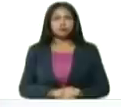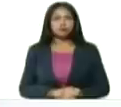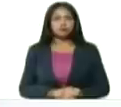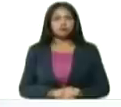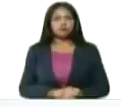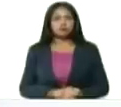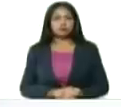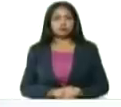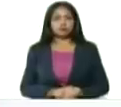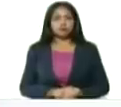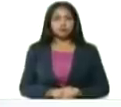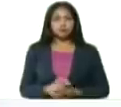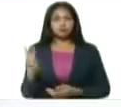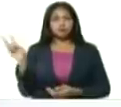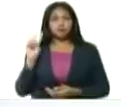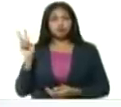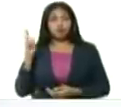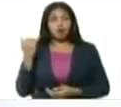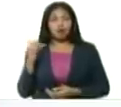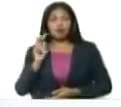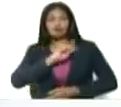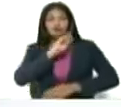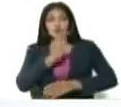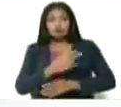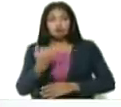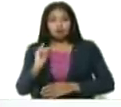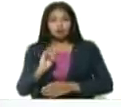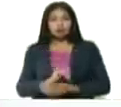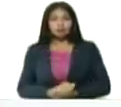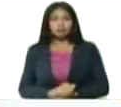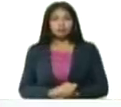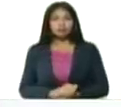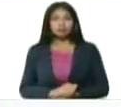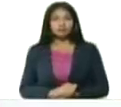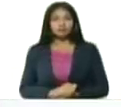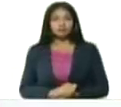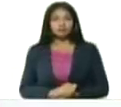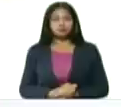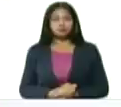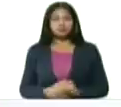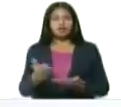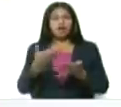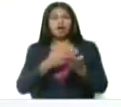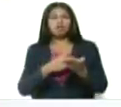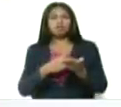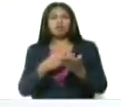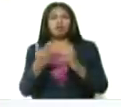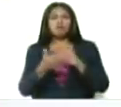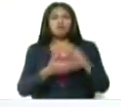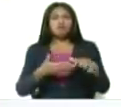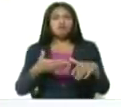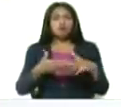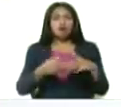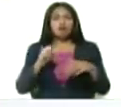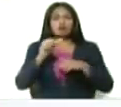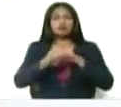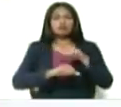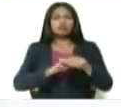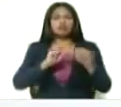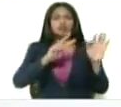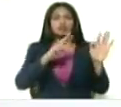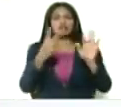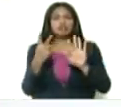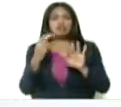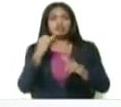Venezuela tiene un poder milagroso porque en la peste negra, llamada así, del siglo